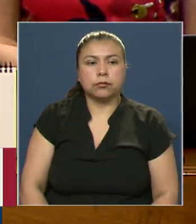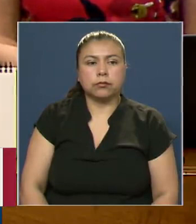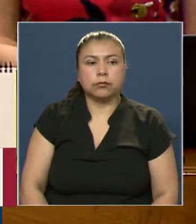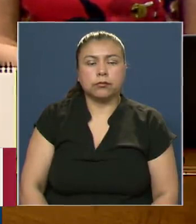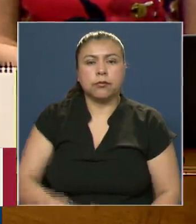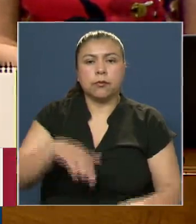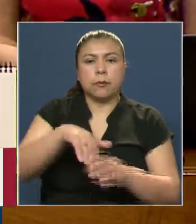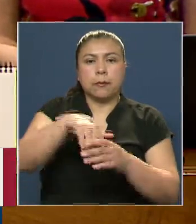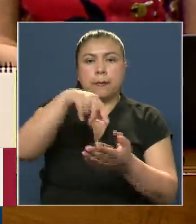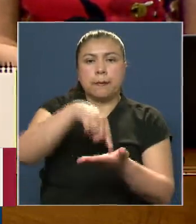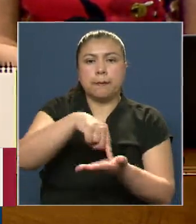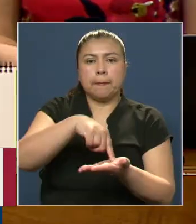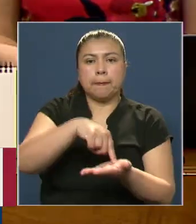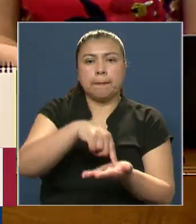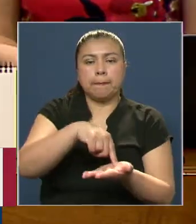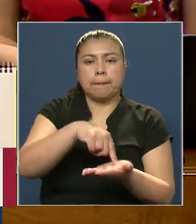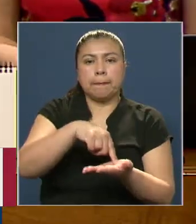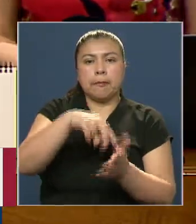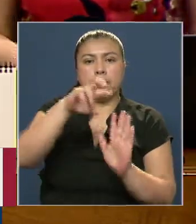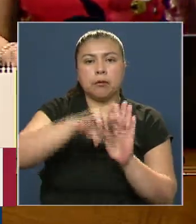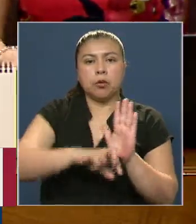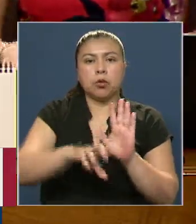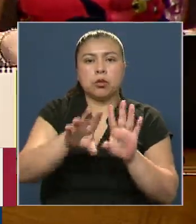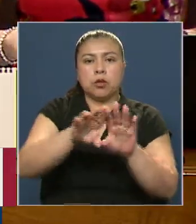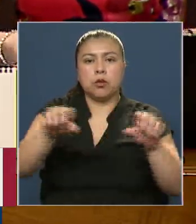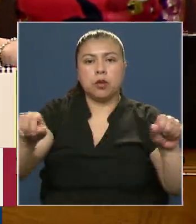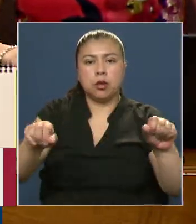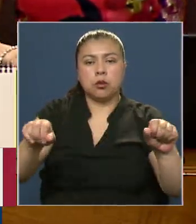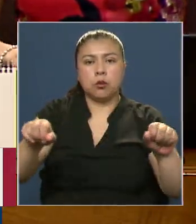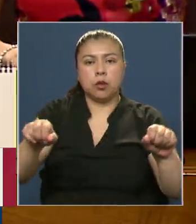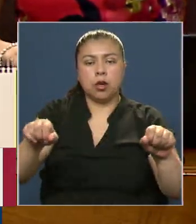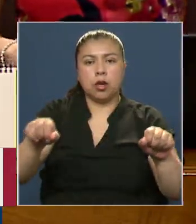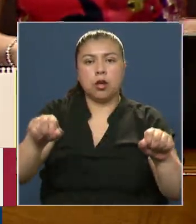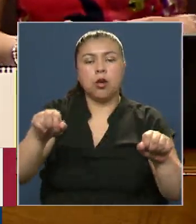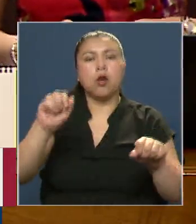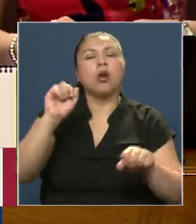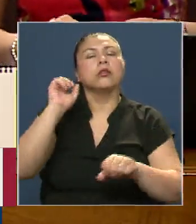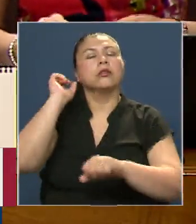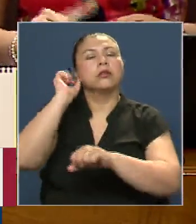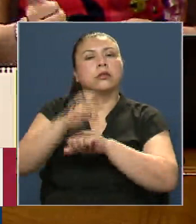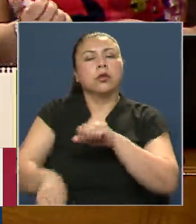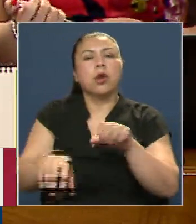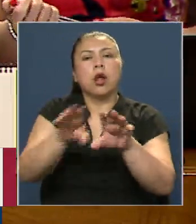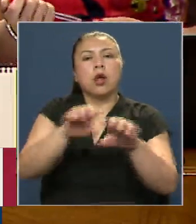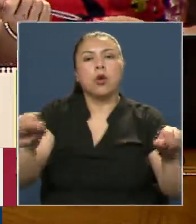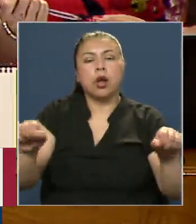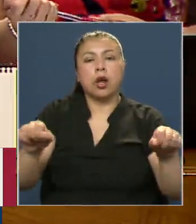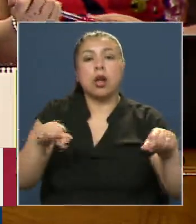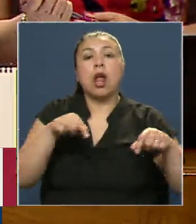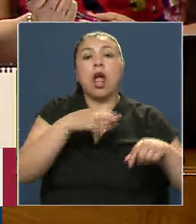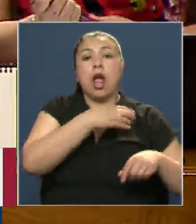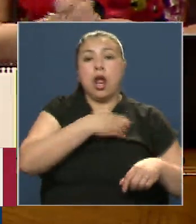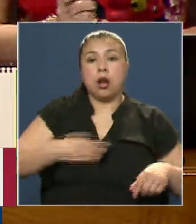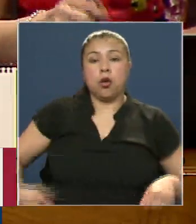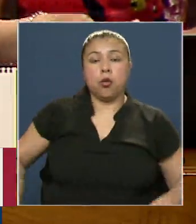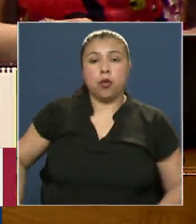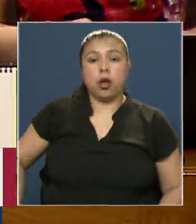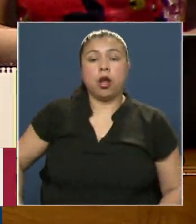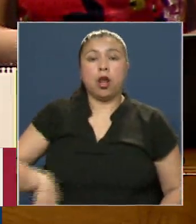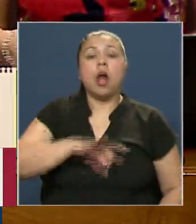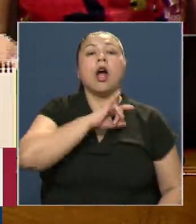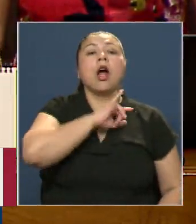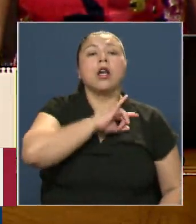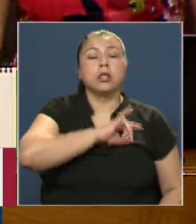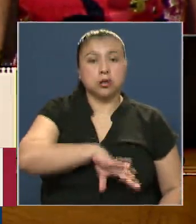En votación, el proyecto de acuerdo que aprueba el acuerdo entre el Gobierno de la República de